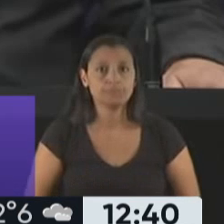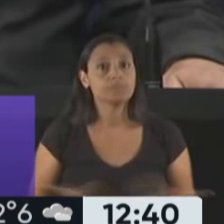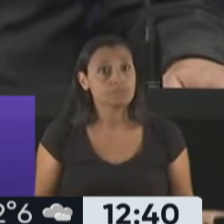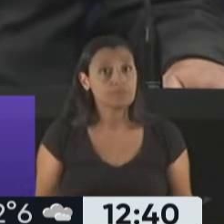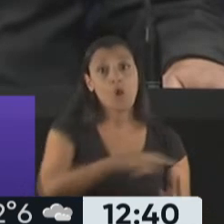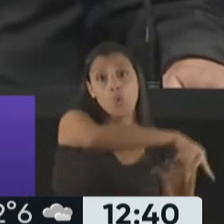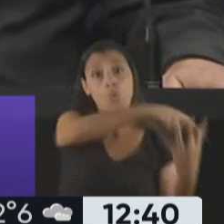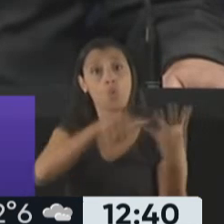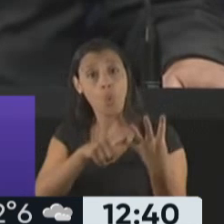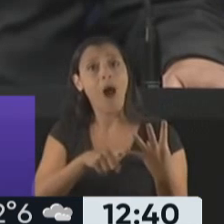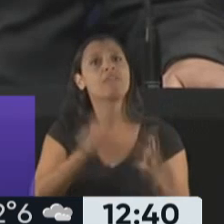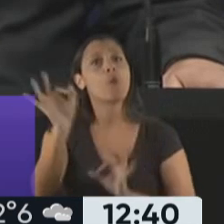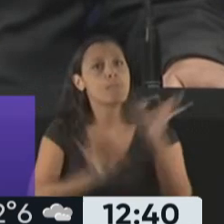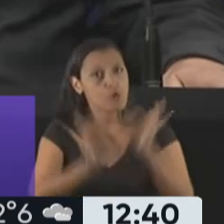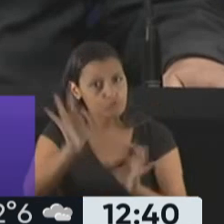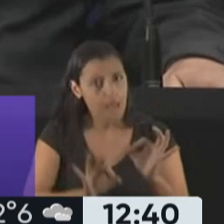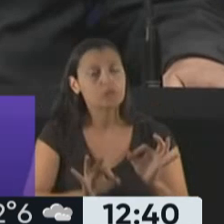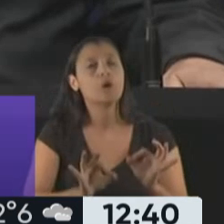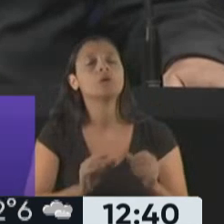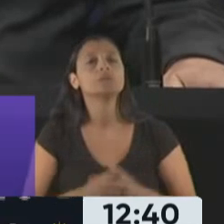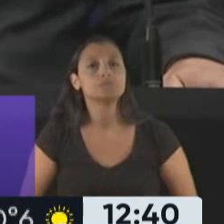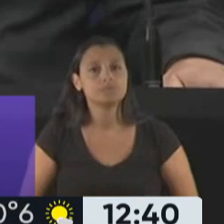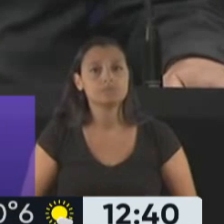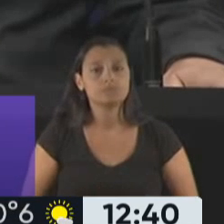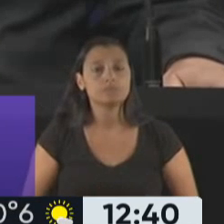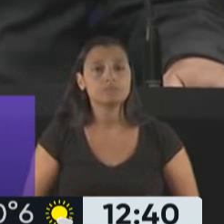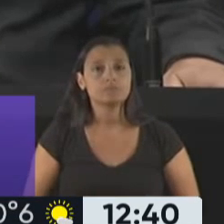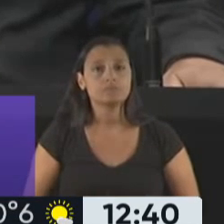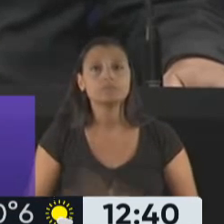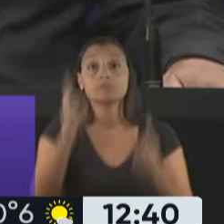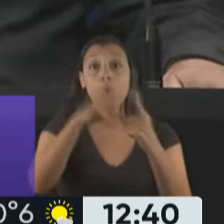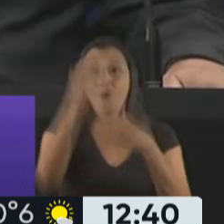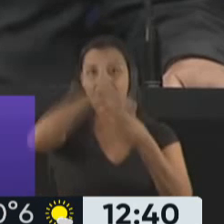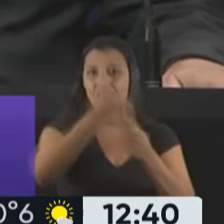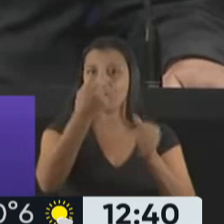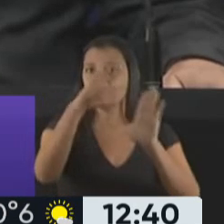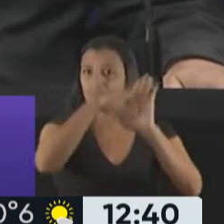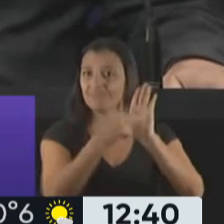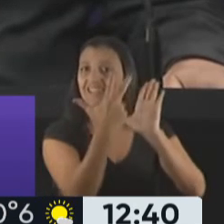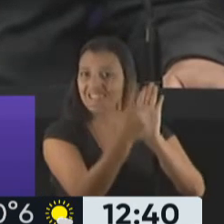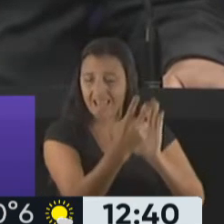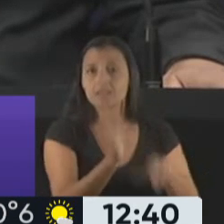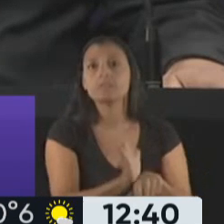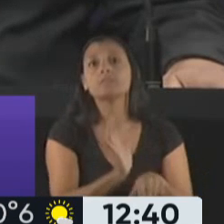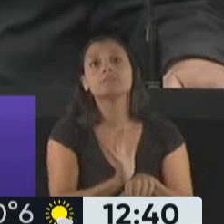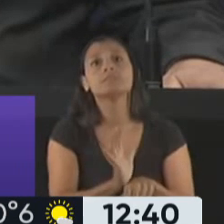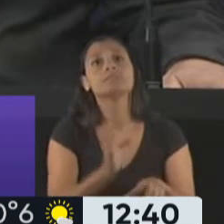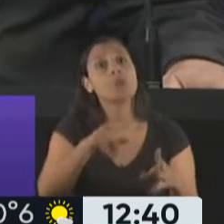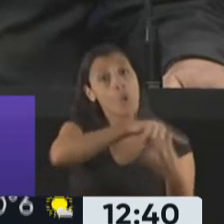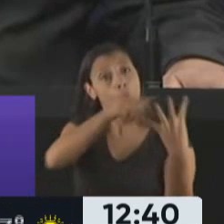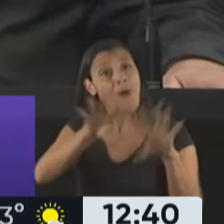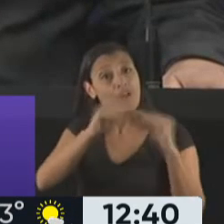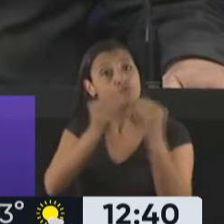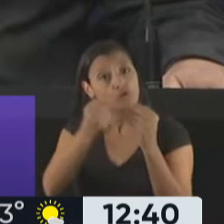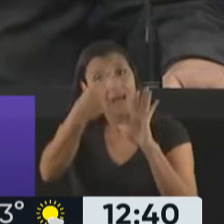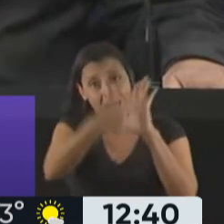los 4 proyectos, uno que tiene 3 elementos. Son los 4